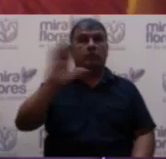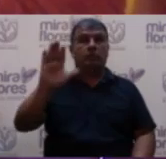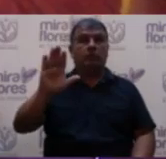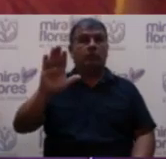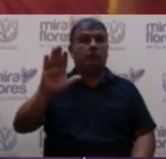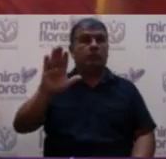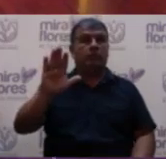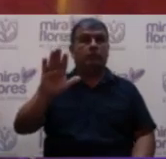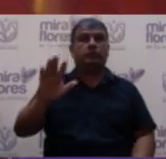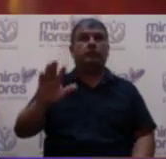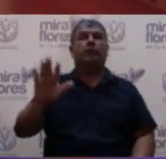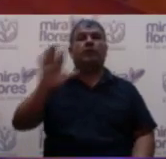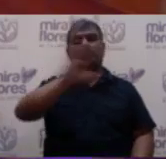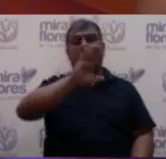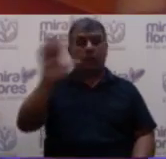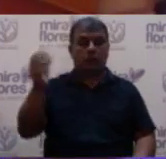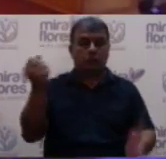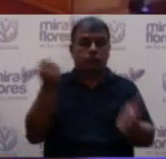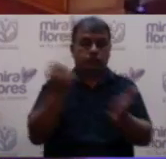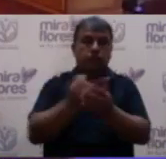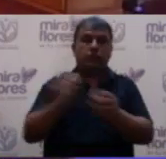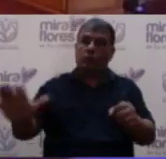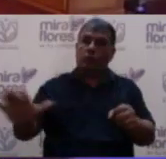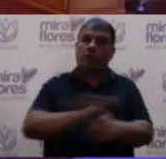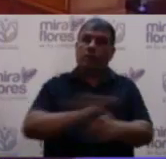conformidad. Se aprueba por